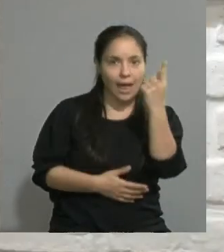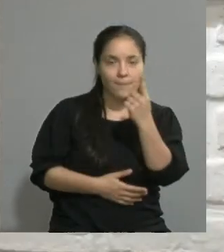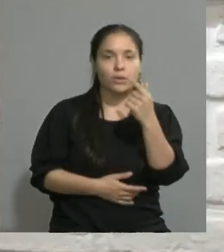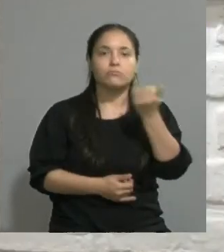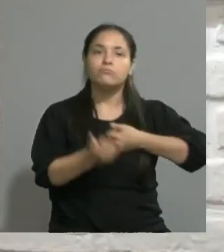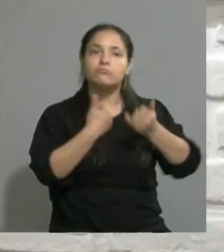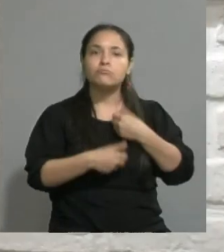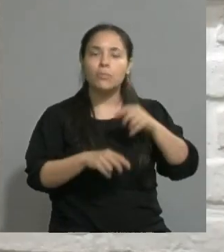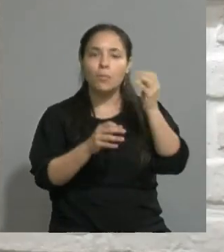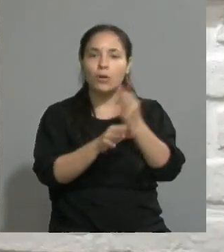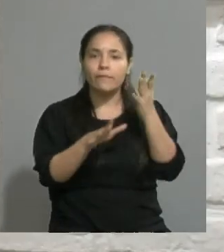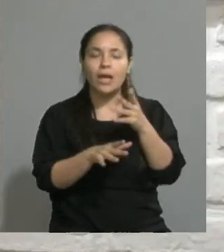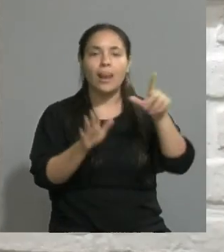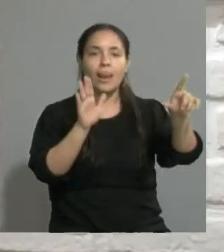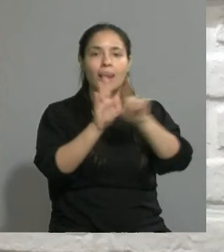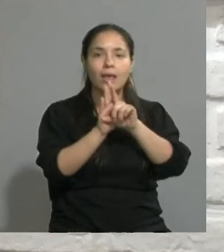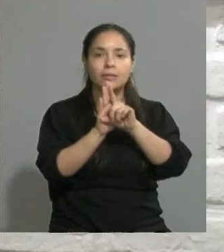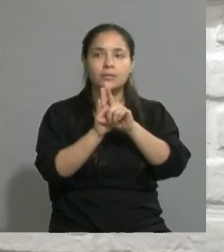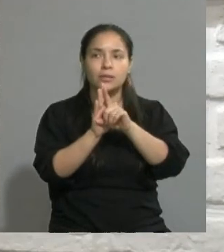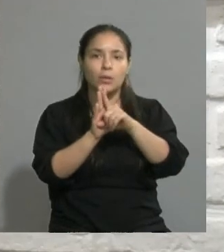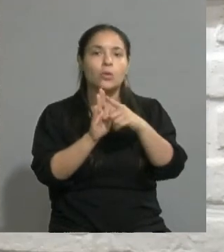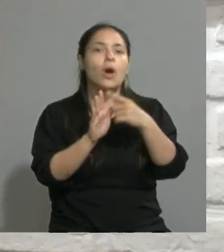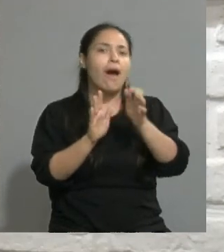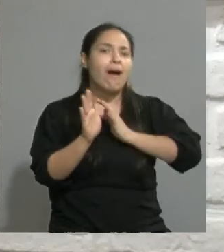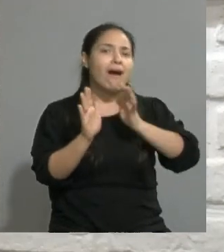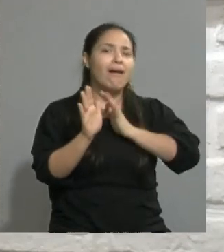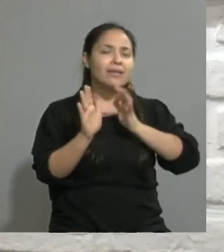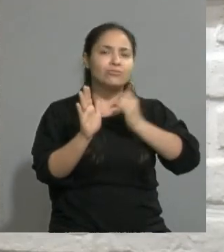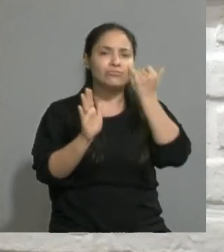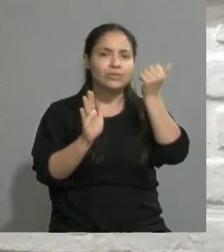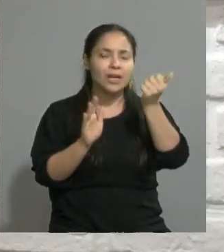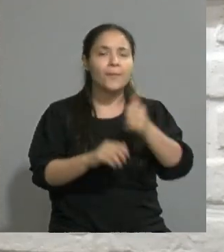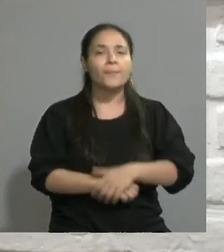decía el doctor, una ley que tiene muchísimos años ya,